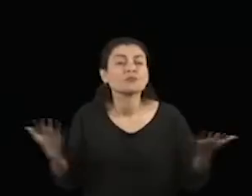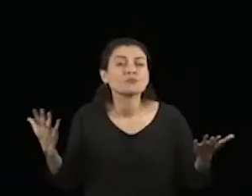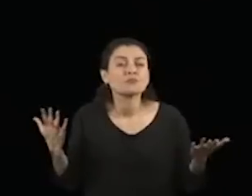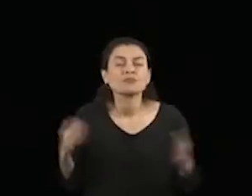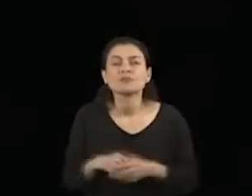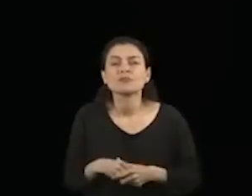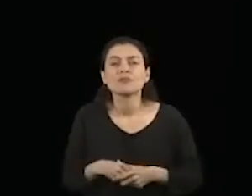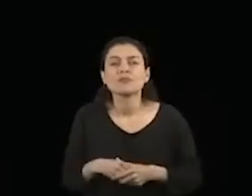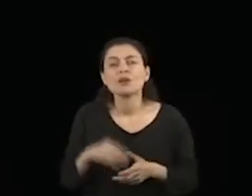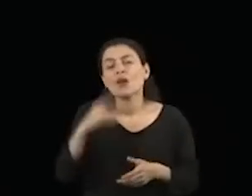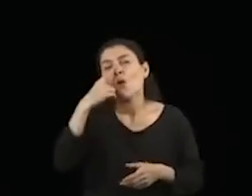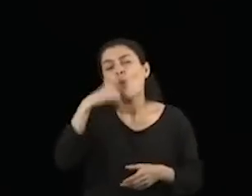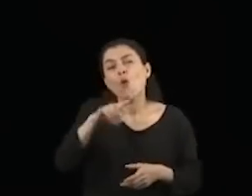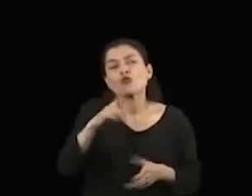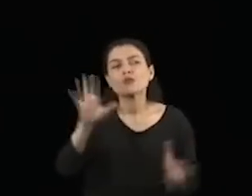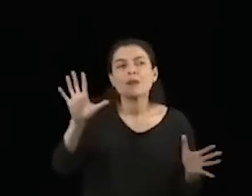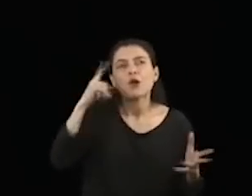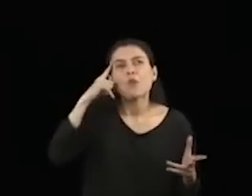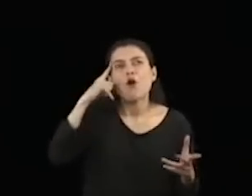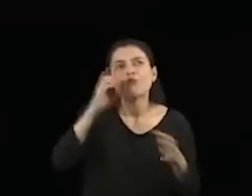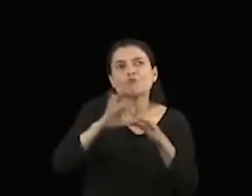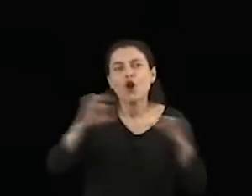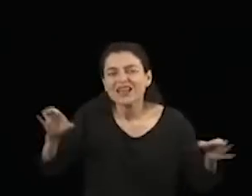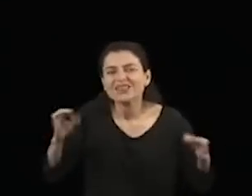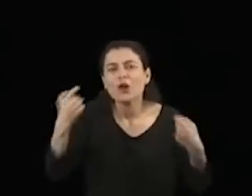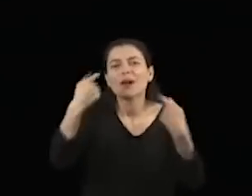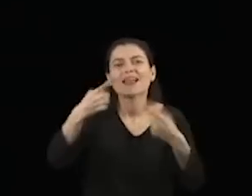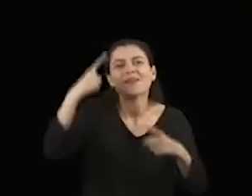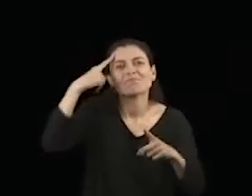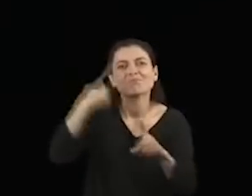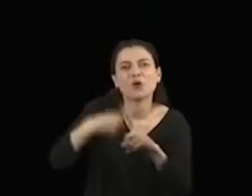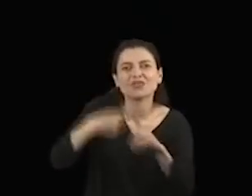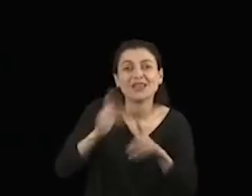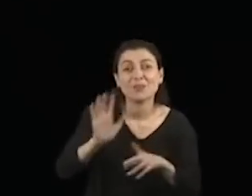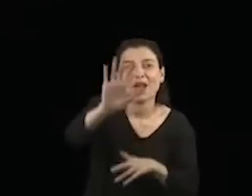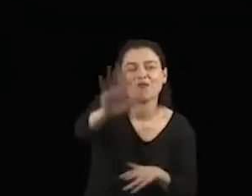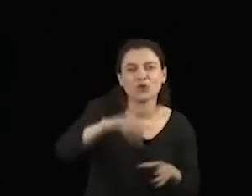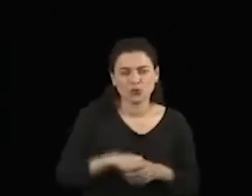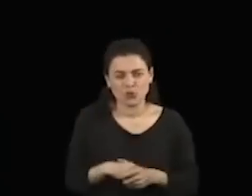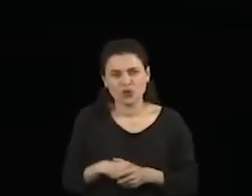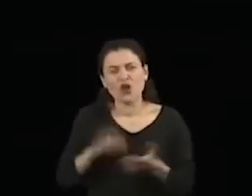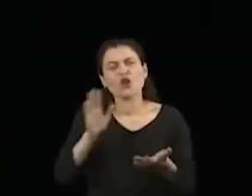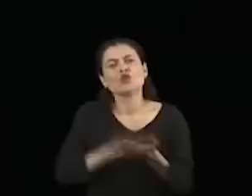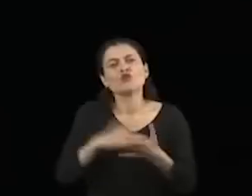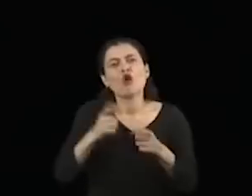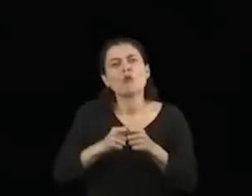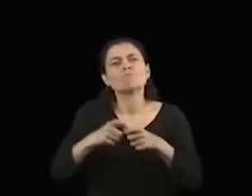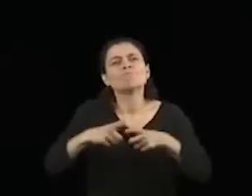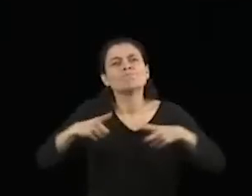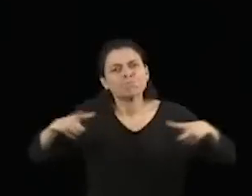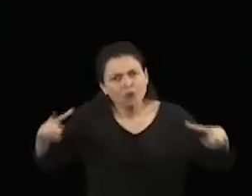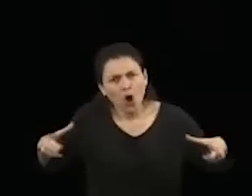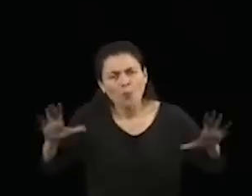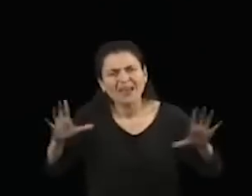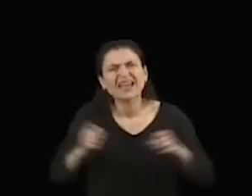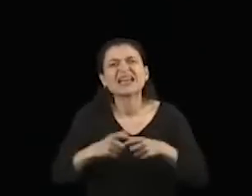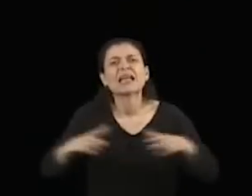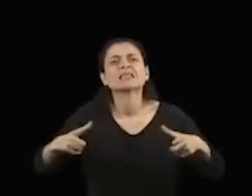buenas perspectivas de futuro, y es lo que tiene que ver con el crecimiento y la convergencia.